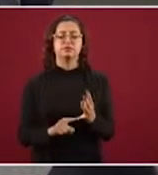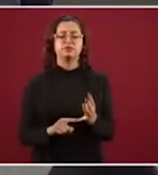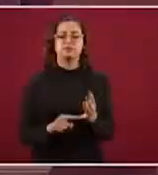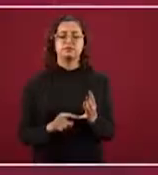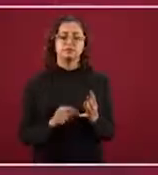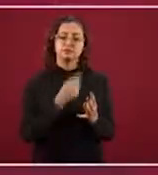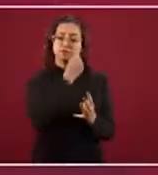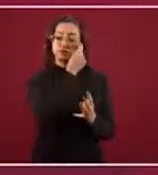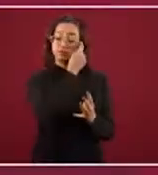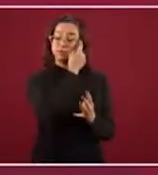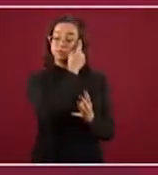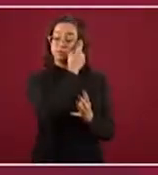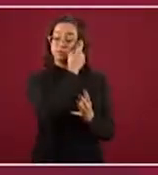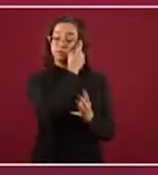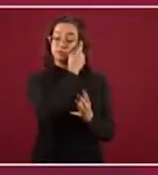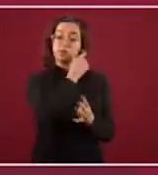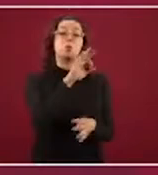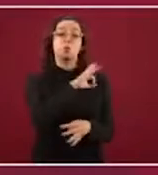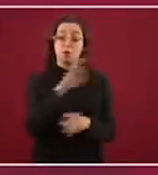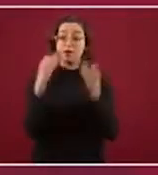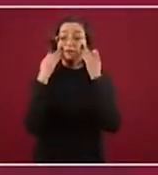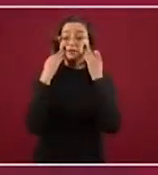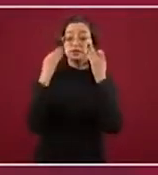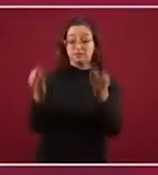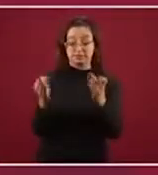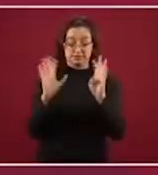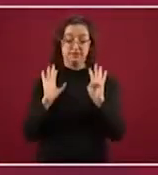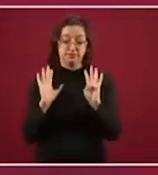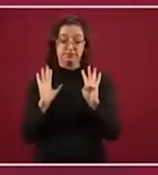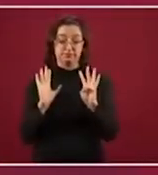y esto lo pueden ver, nada más